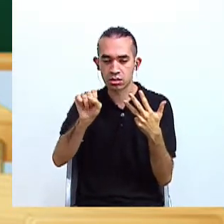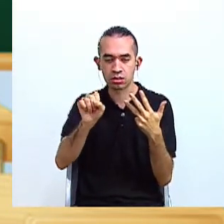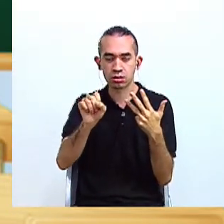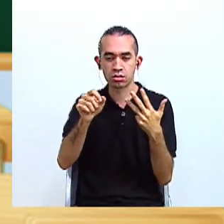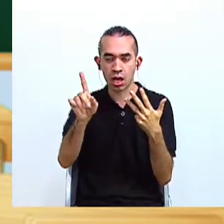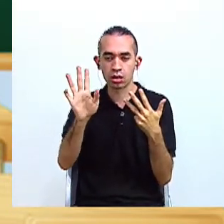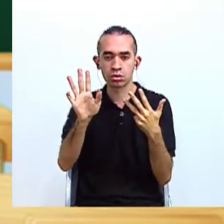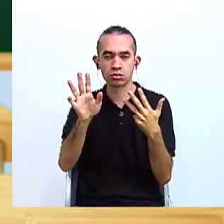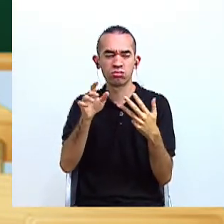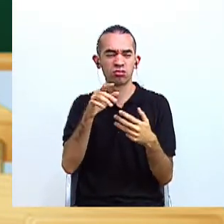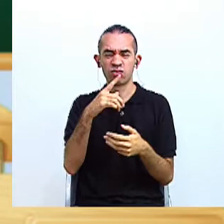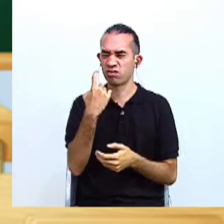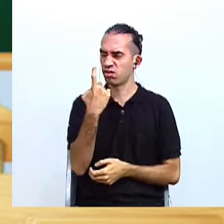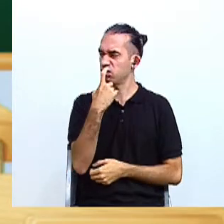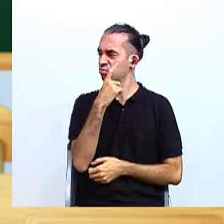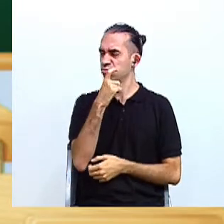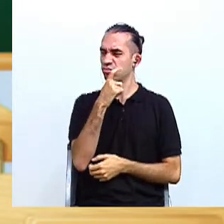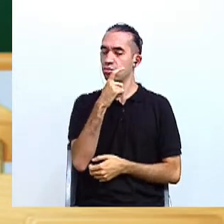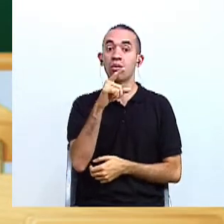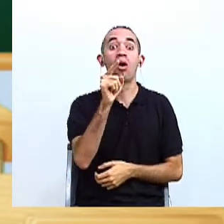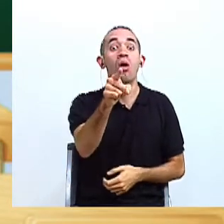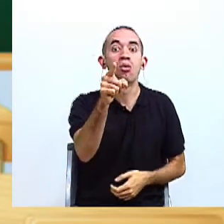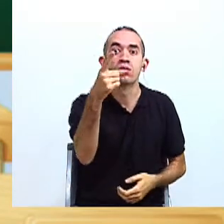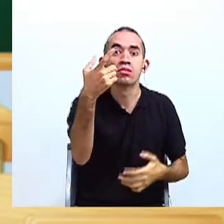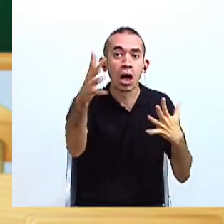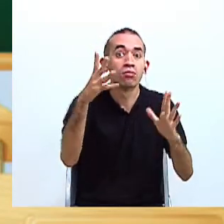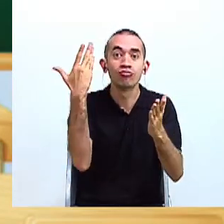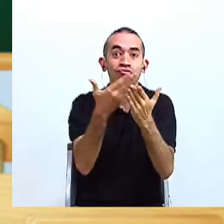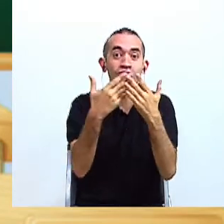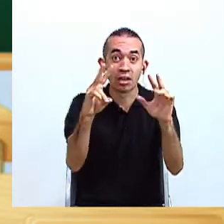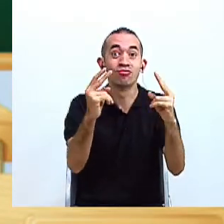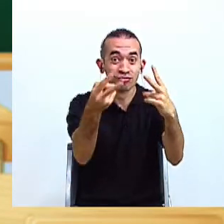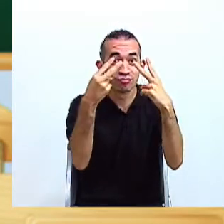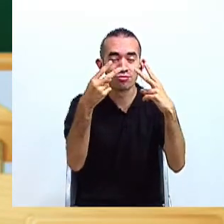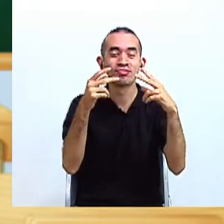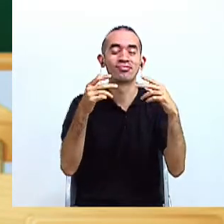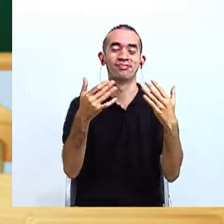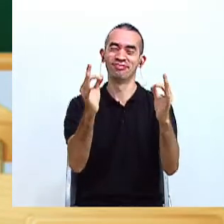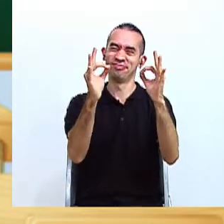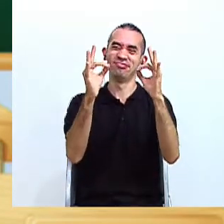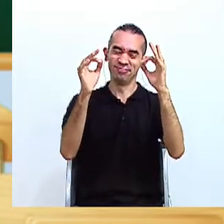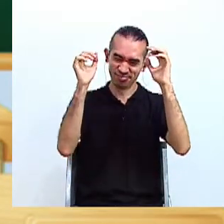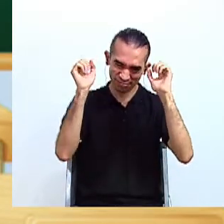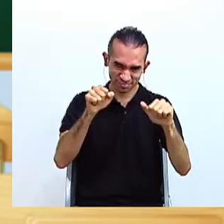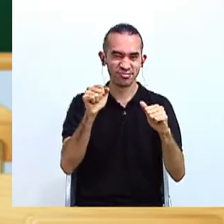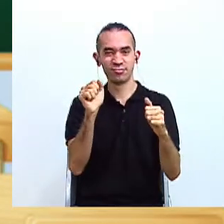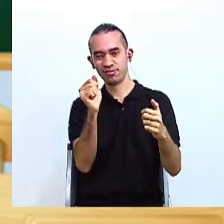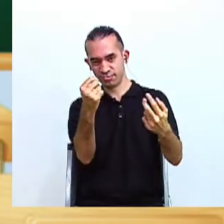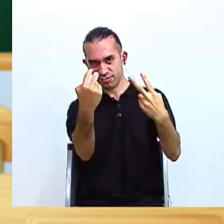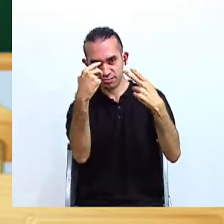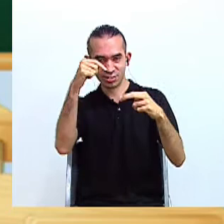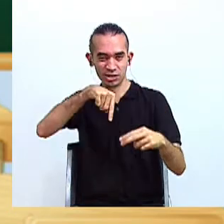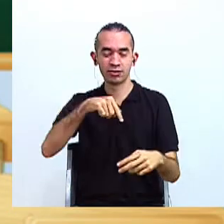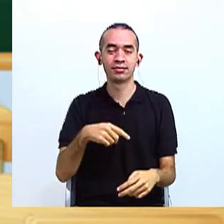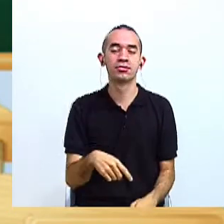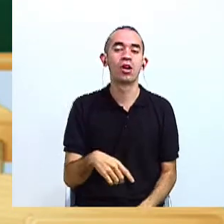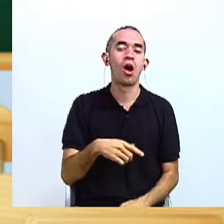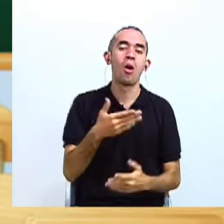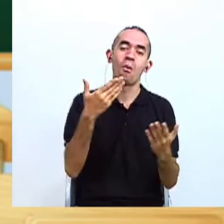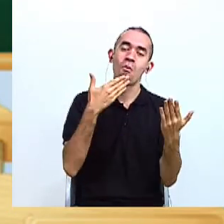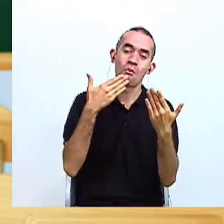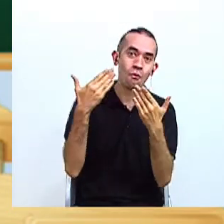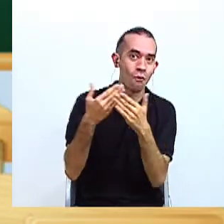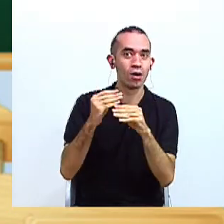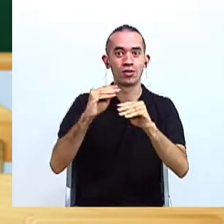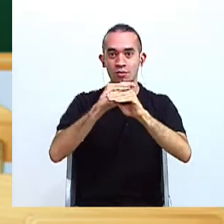alguien. Claro, faltabas vos. Qué bueno que nos pudiste acompañar en este programa de hoy. Tengan todos muy buenos